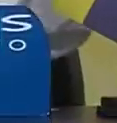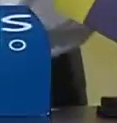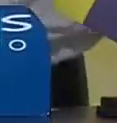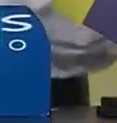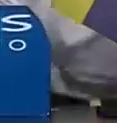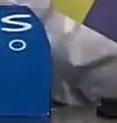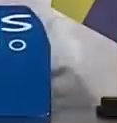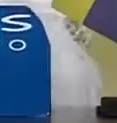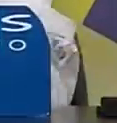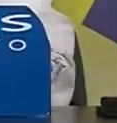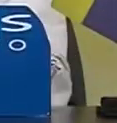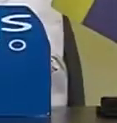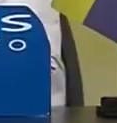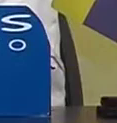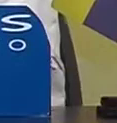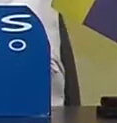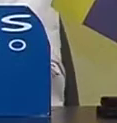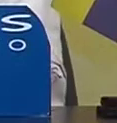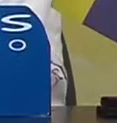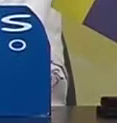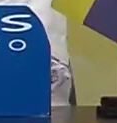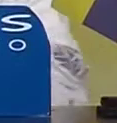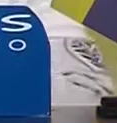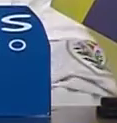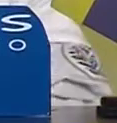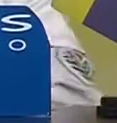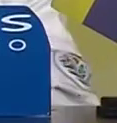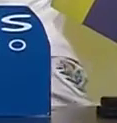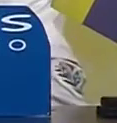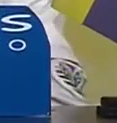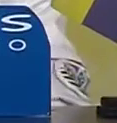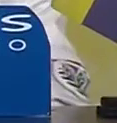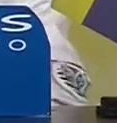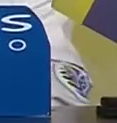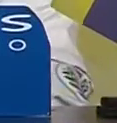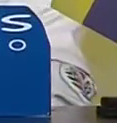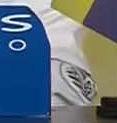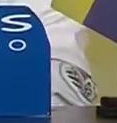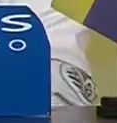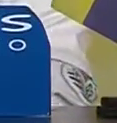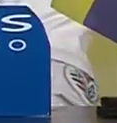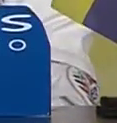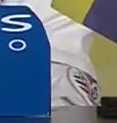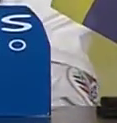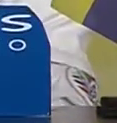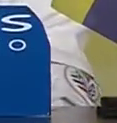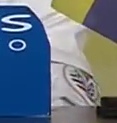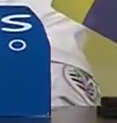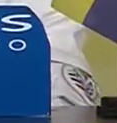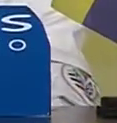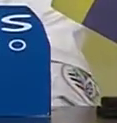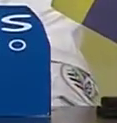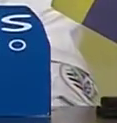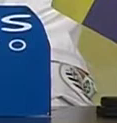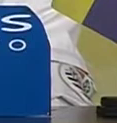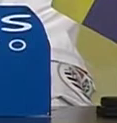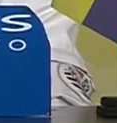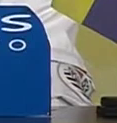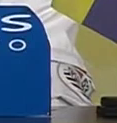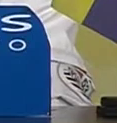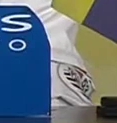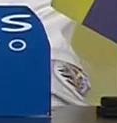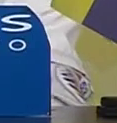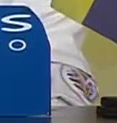tela, se siente uno caliente, como que estuviera en un horno. Le dije, para que vayas ensayando,